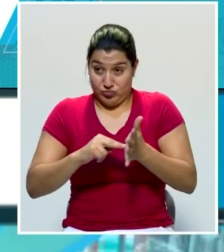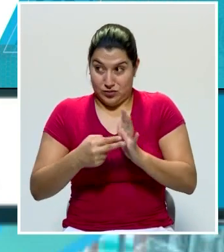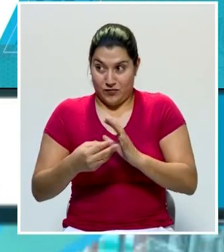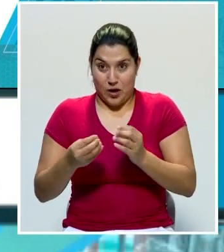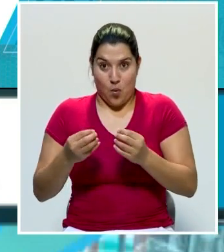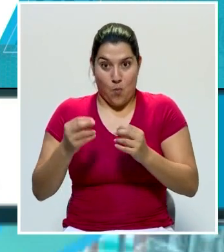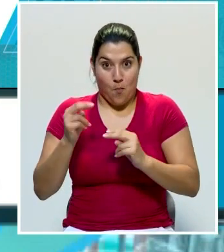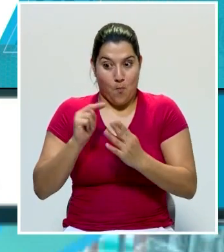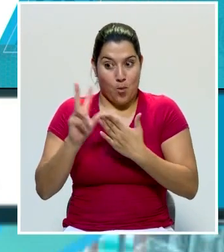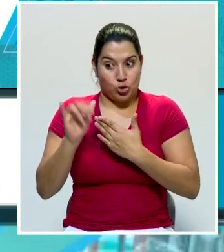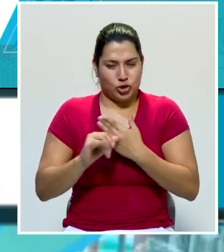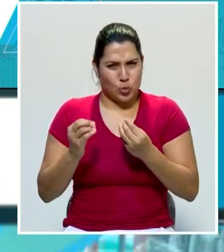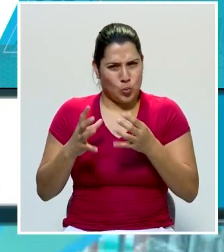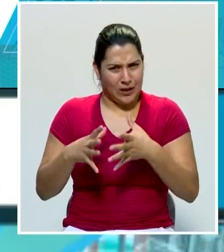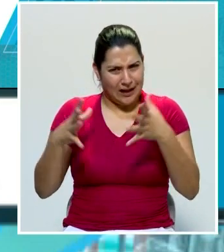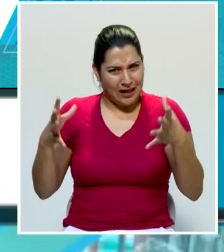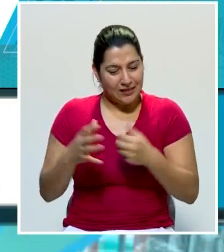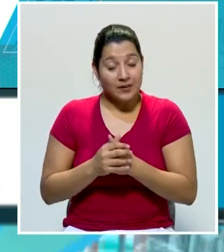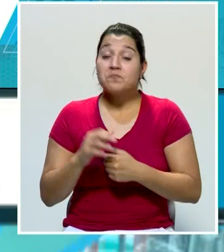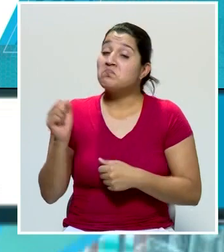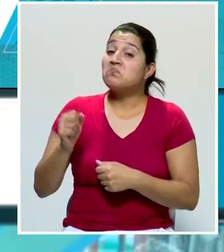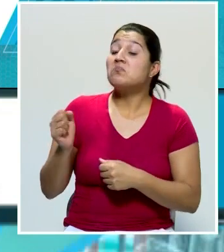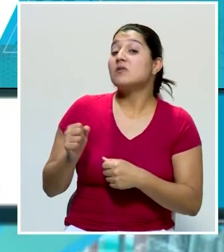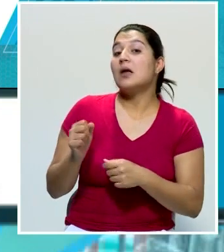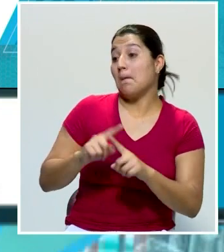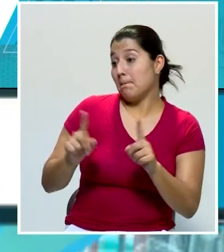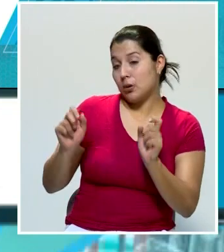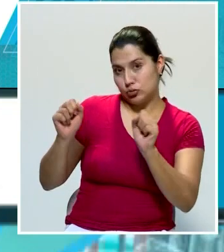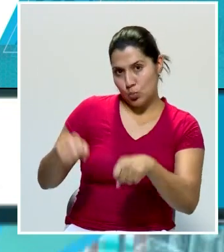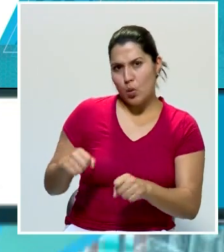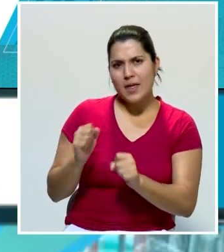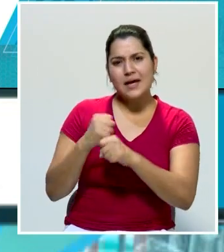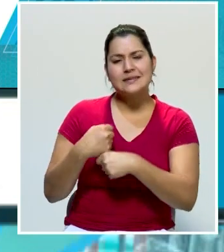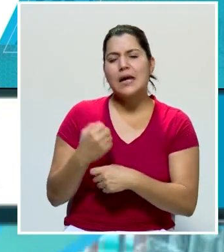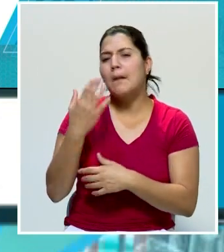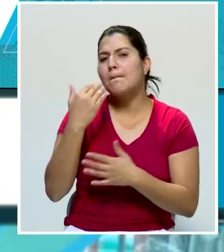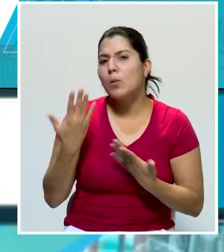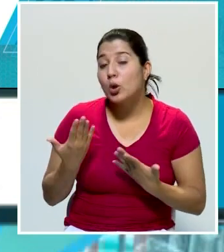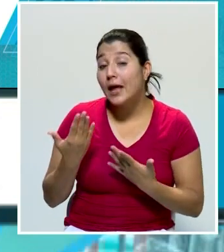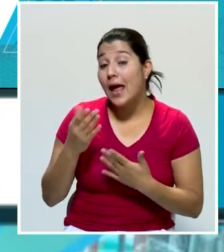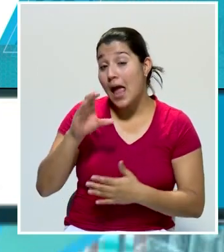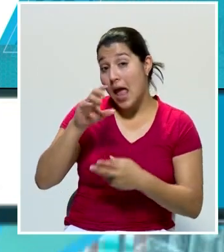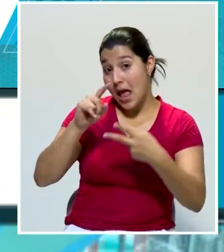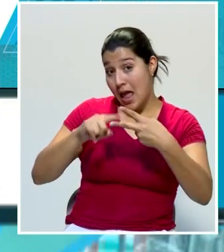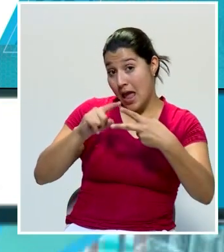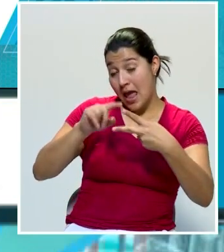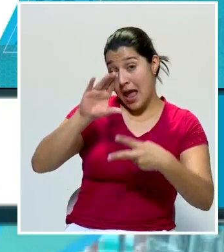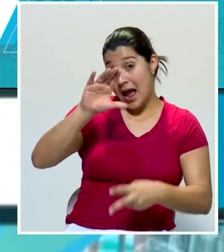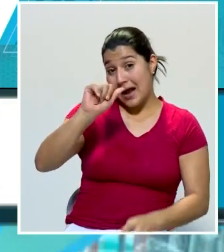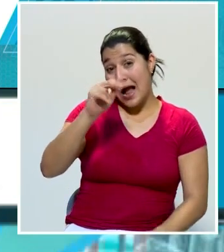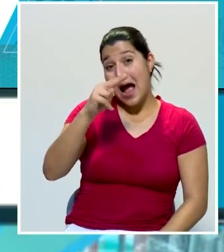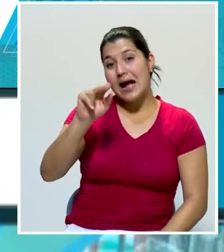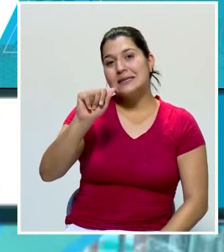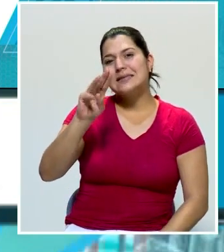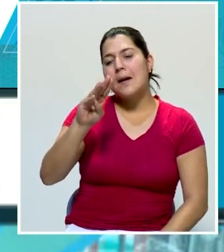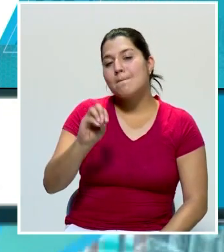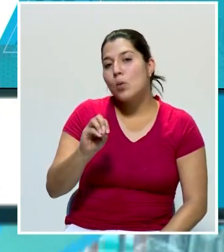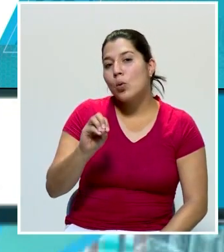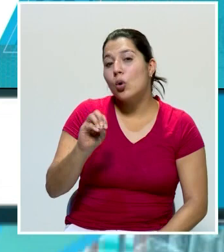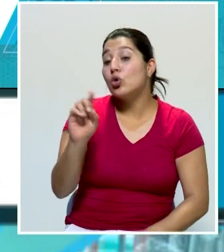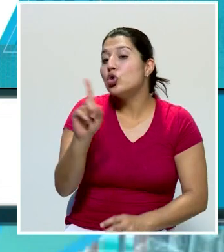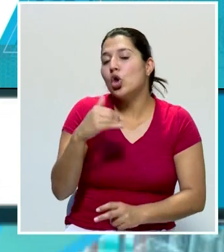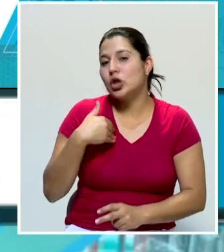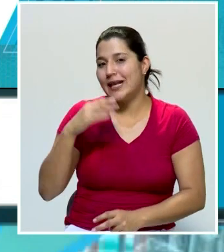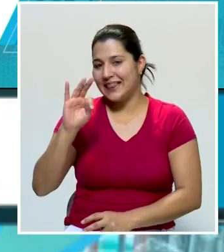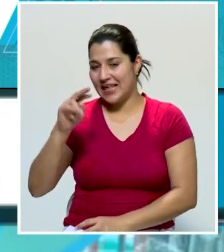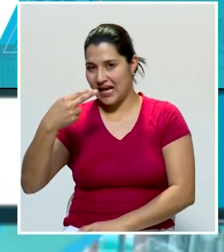Sí, efectivamente, pero perfectamente es viable, porque la parte del cáñamo, como no tiene ese componente, entonces